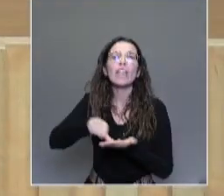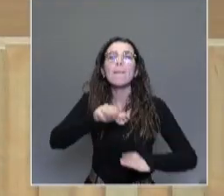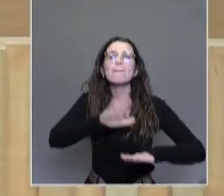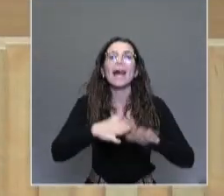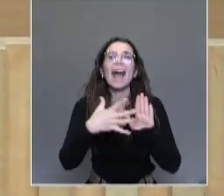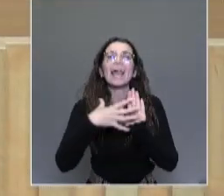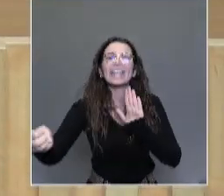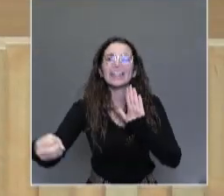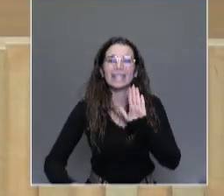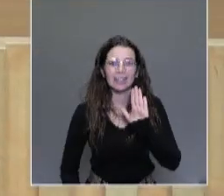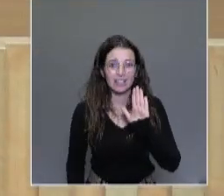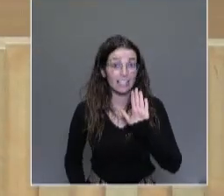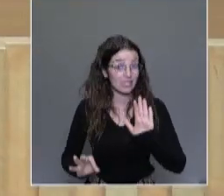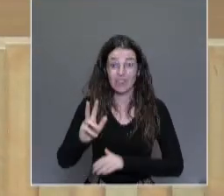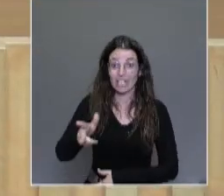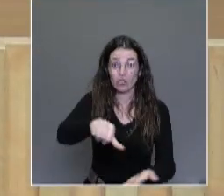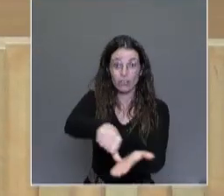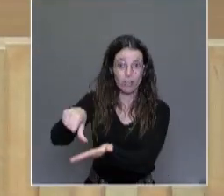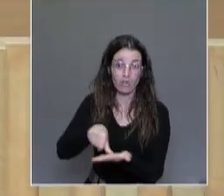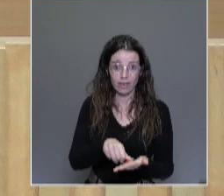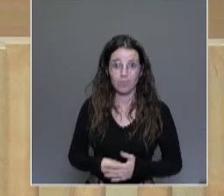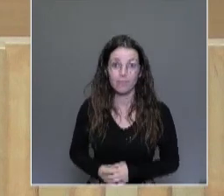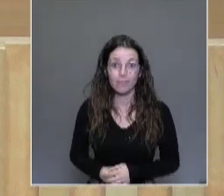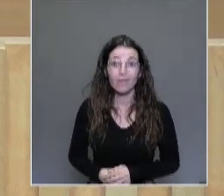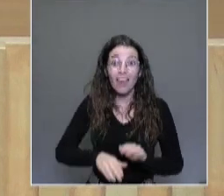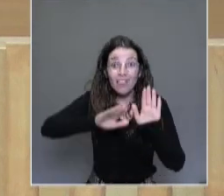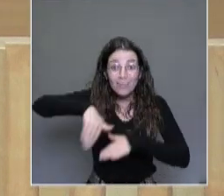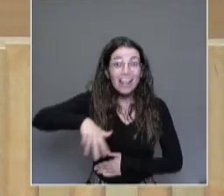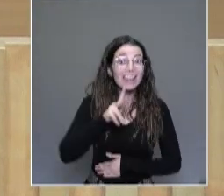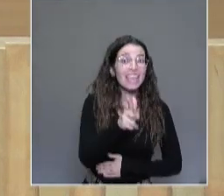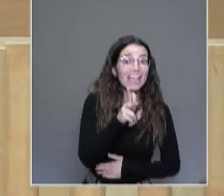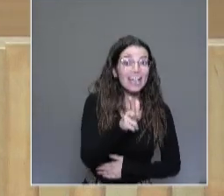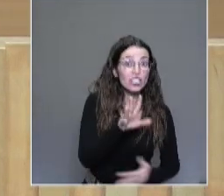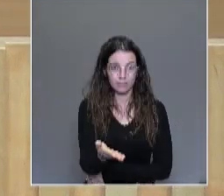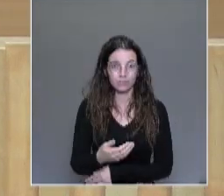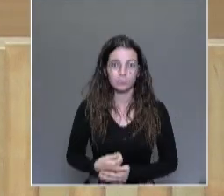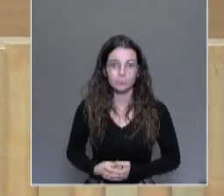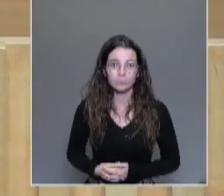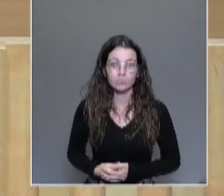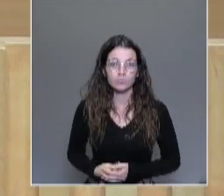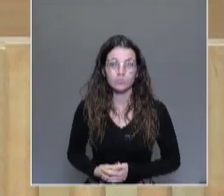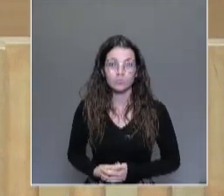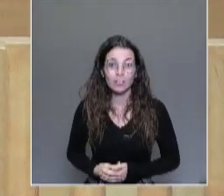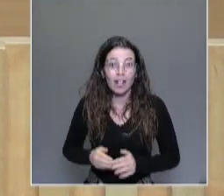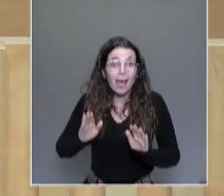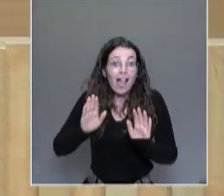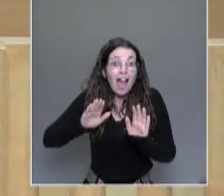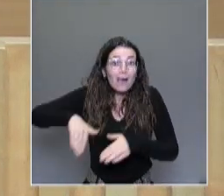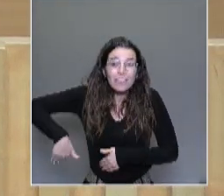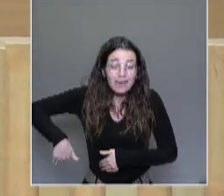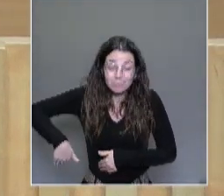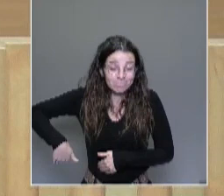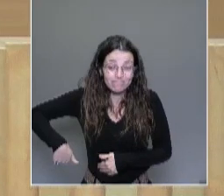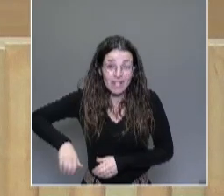ciudadanía y evidentemente ese derecho está vinculado con una responsabilidad pública no nos entienden no nos